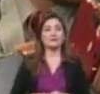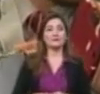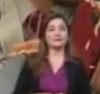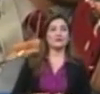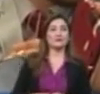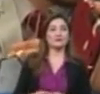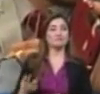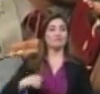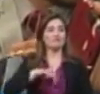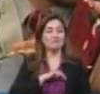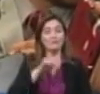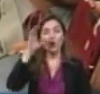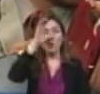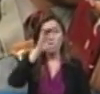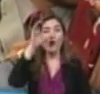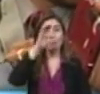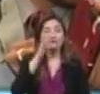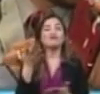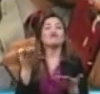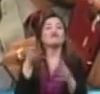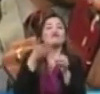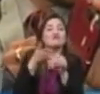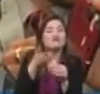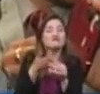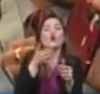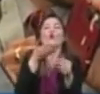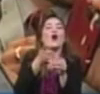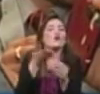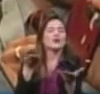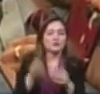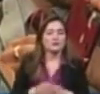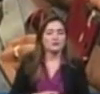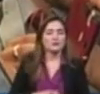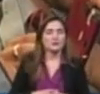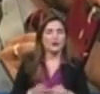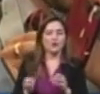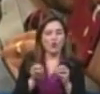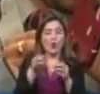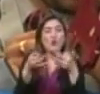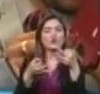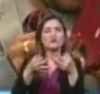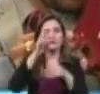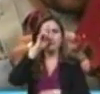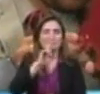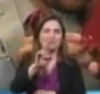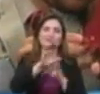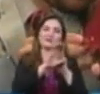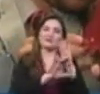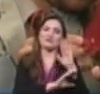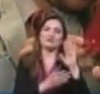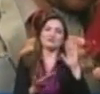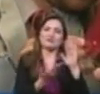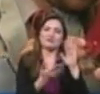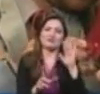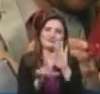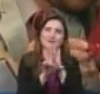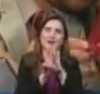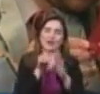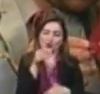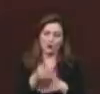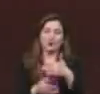es que inclusive el orden judicial coadyuve al respeto de la Constitución, la ley